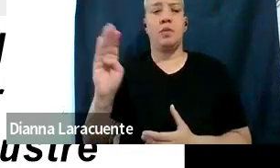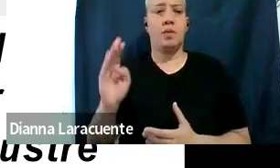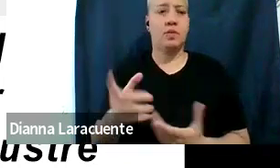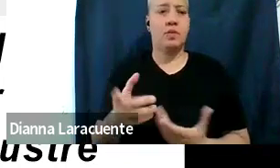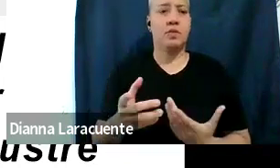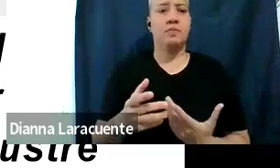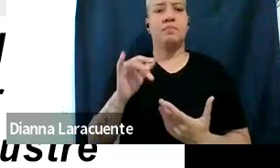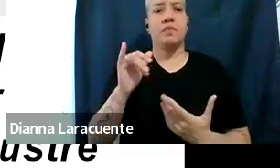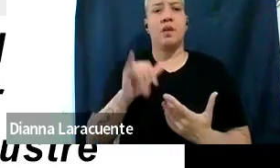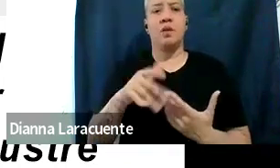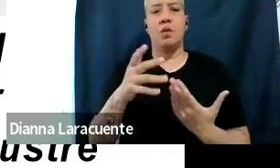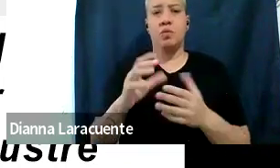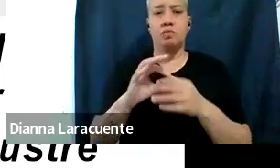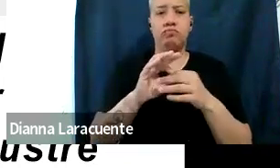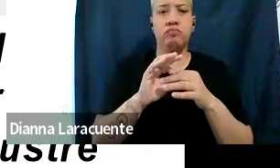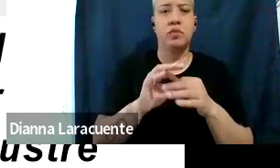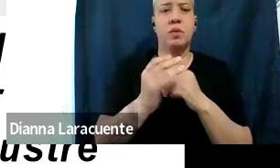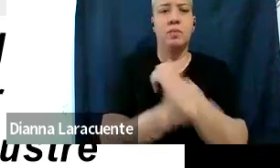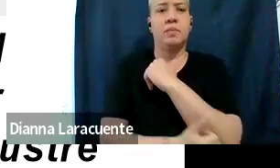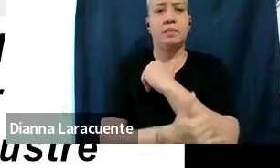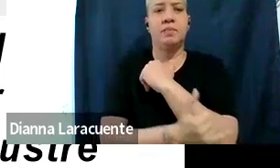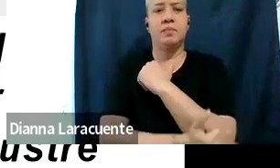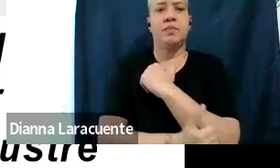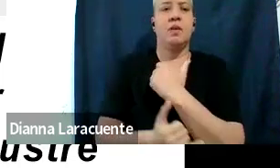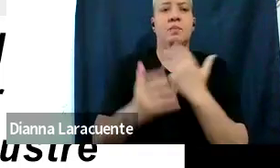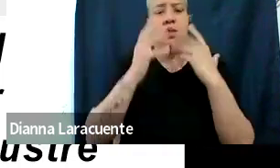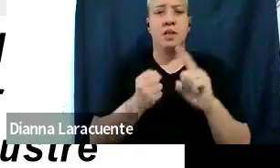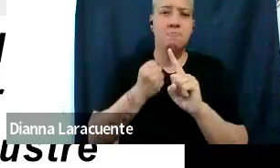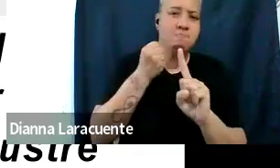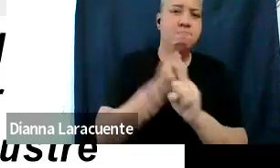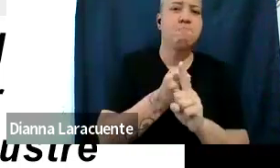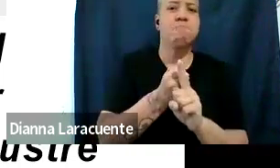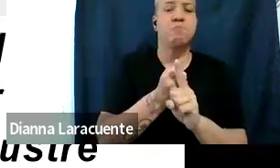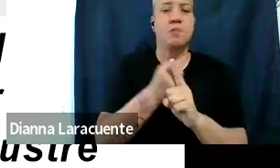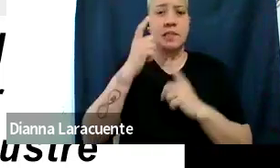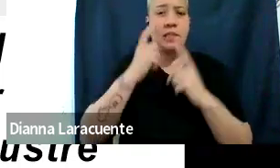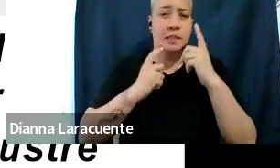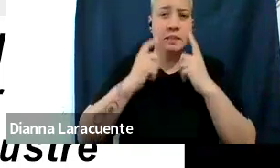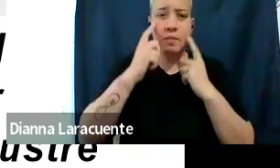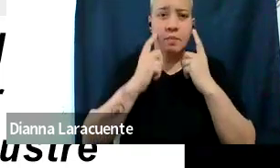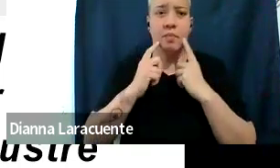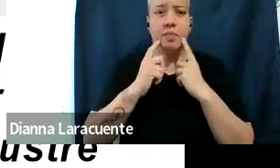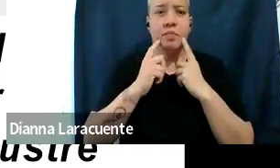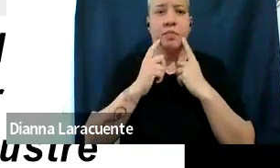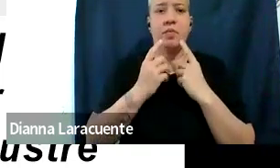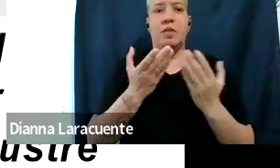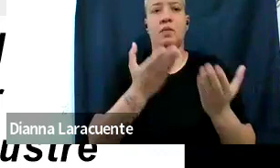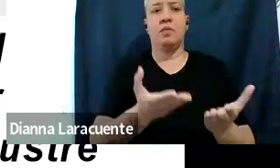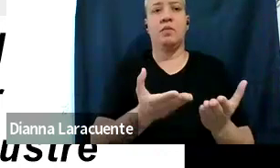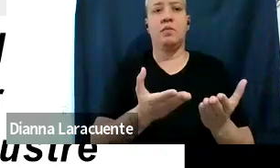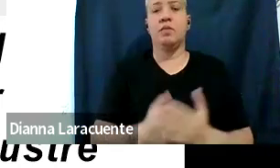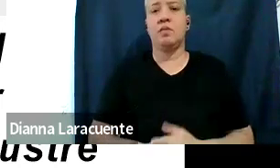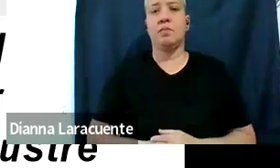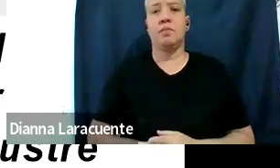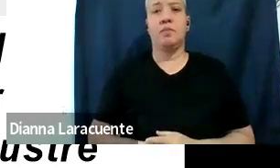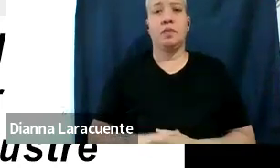tiene un corazón para sentir muy hondamente tan terrible golpe y lágrimas que derramar ante ilustre Patricio. No se